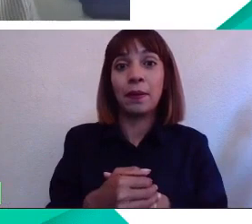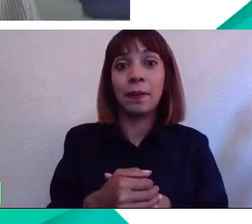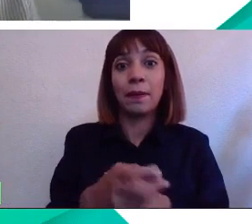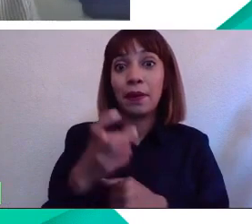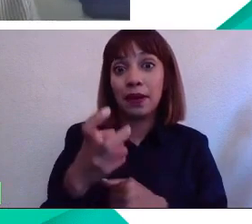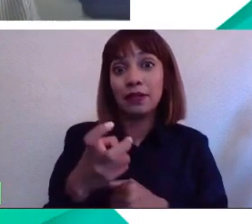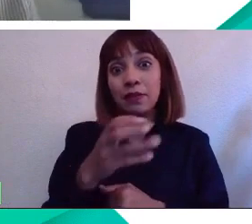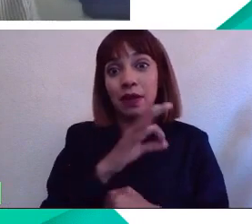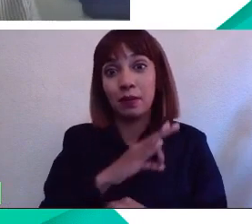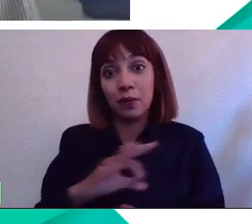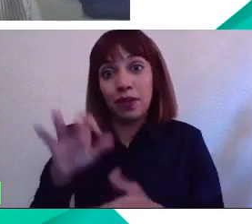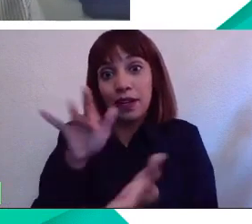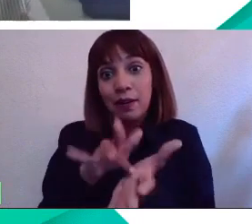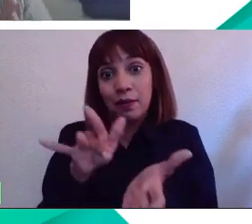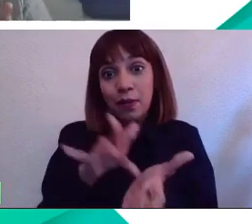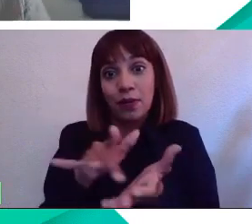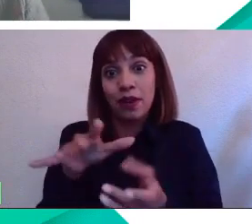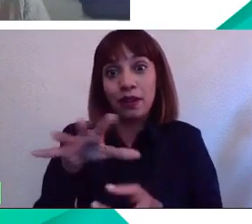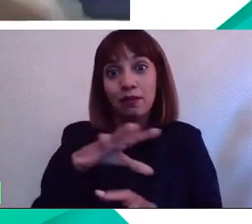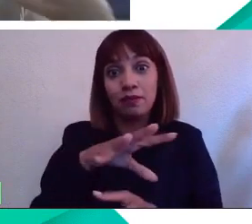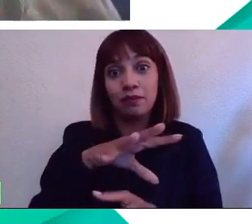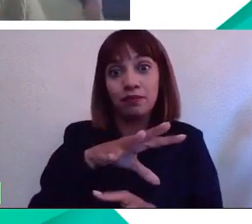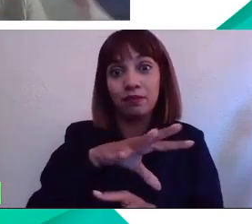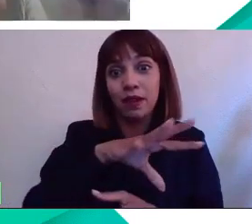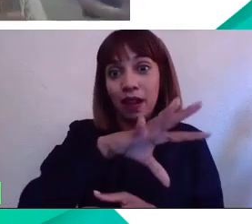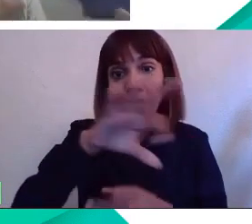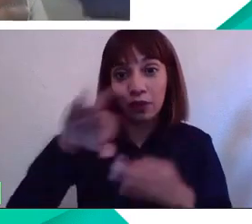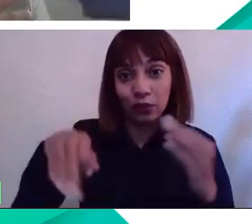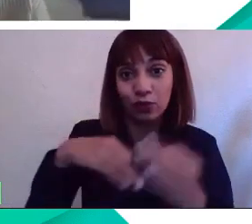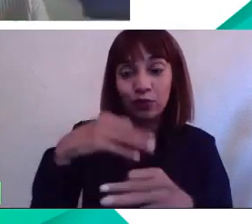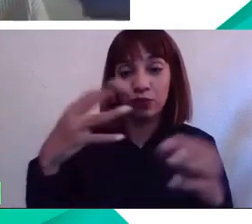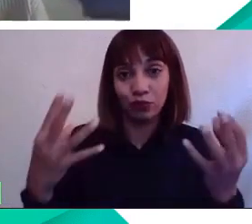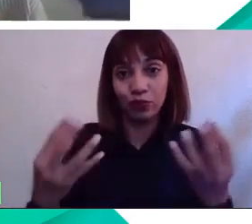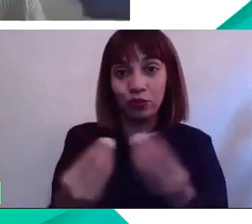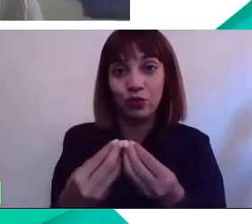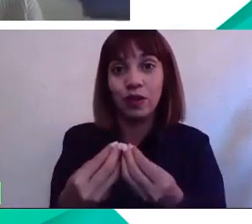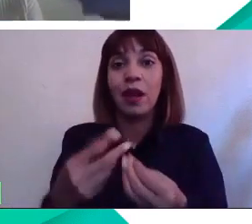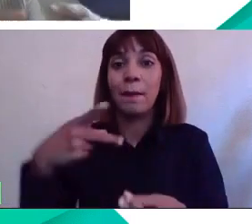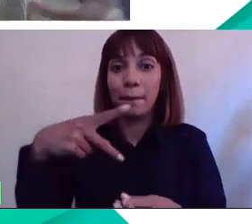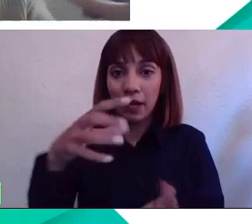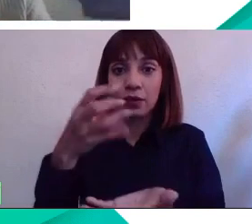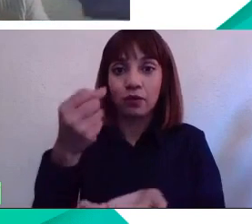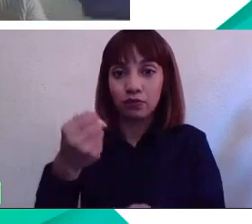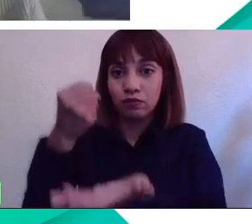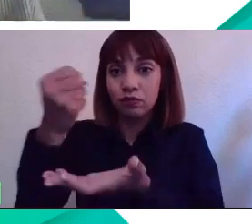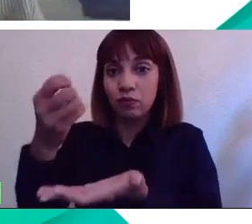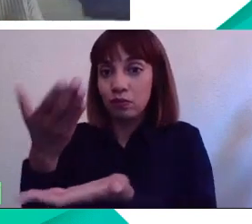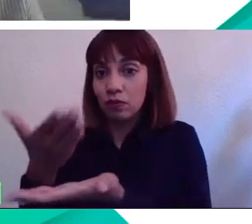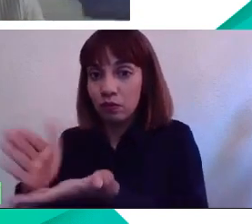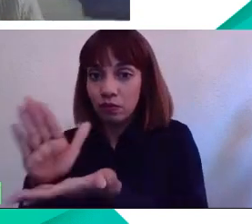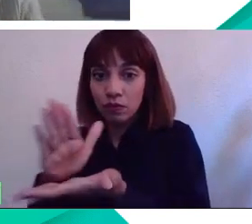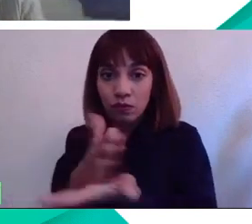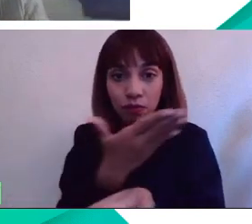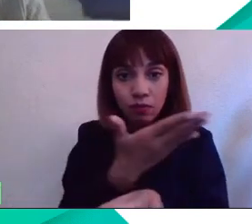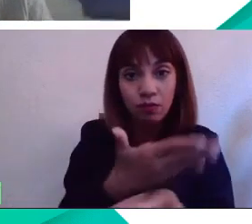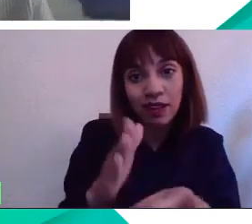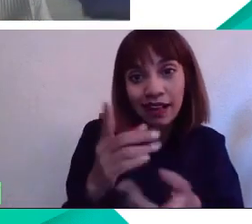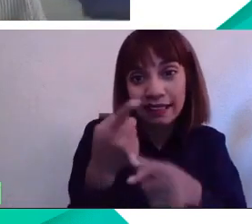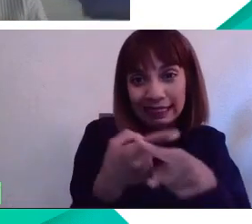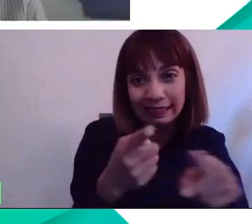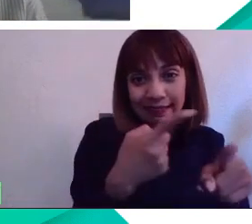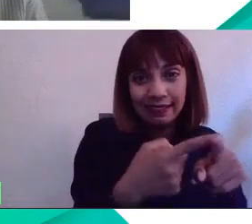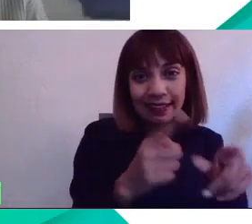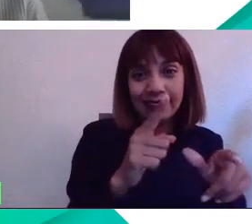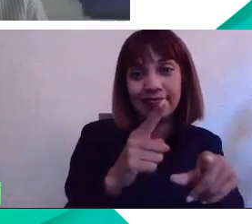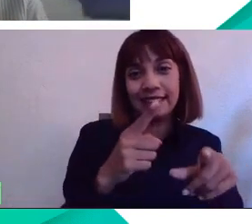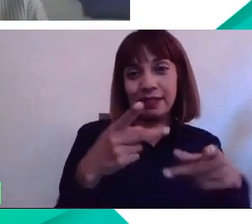los que formamos parte de la cooperativa, pero hay un reparto de excedentes 2 veces al año para los asociados porque nuestro